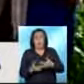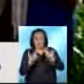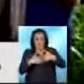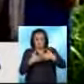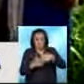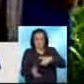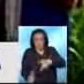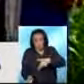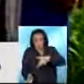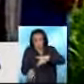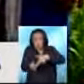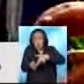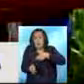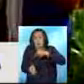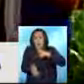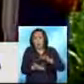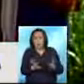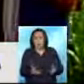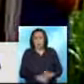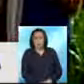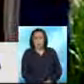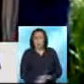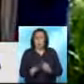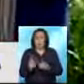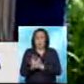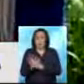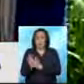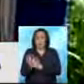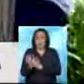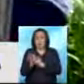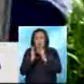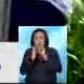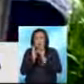los diferentes puntos donde diga el ingeniero.